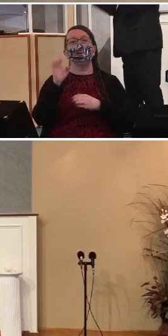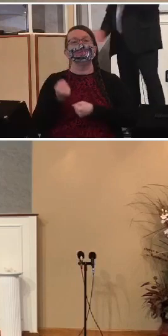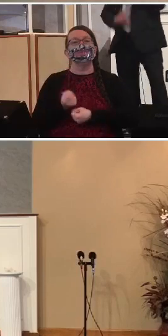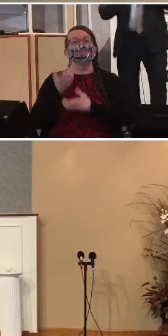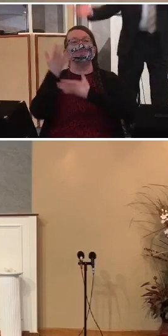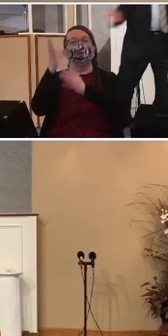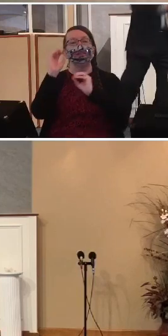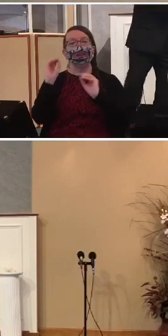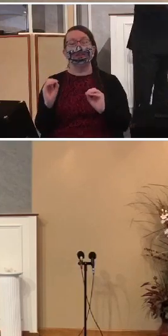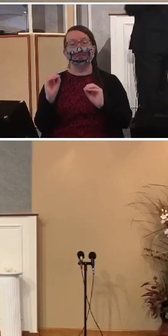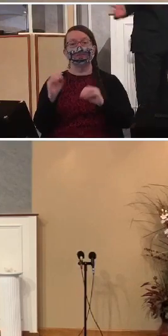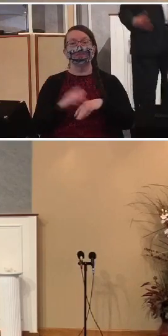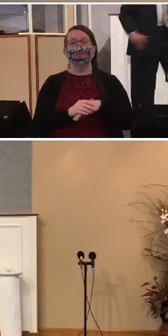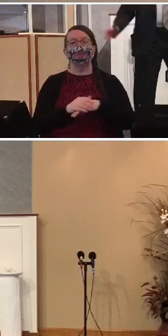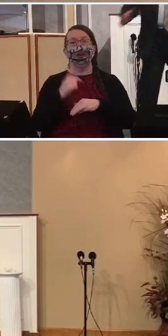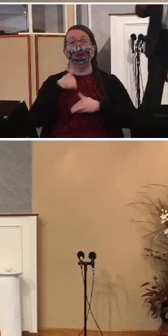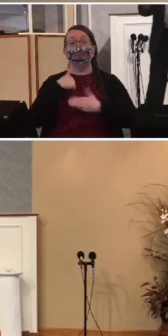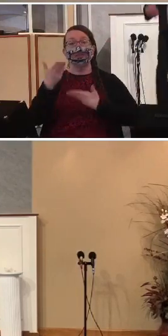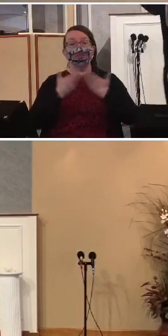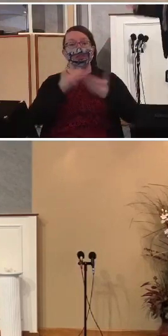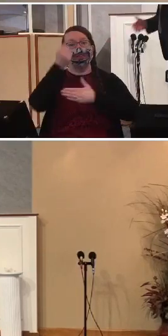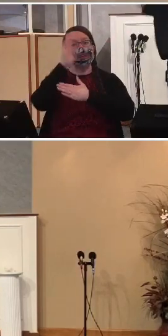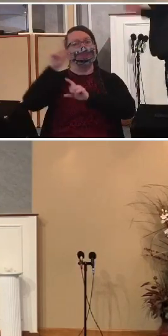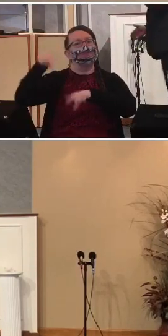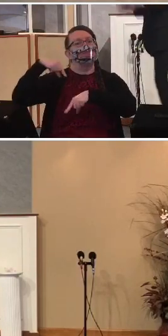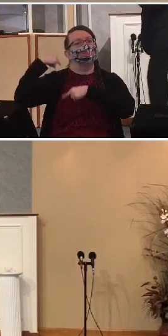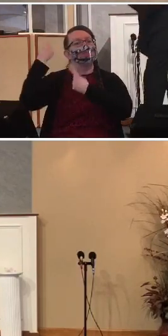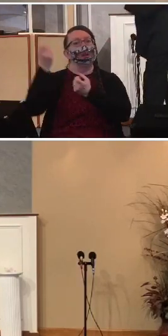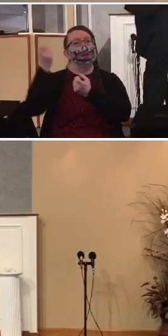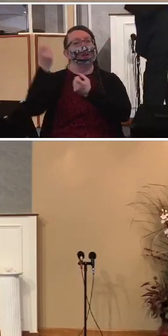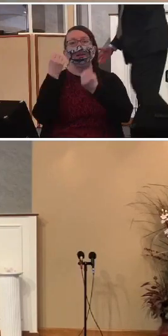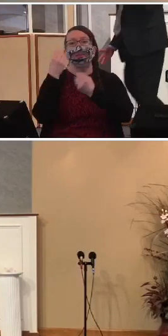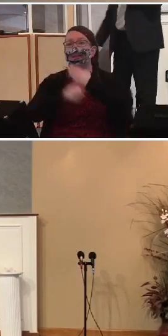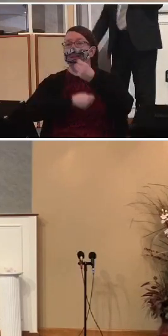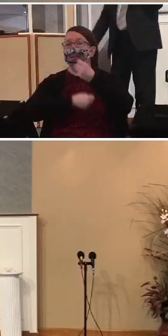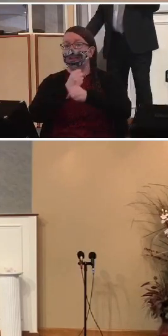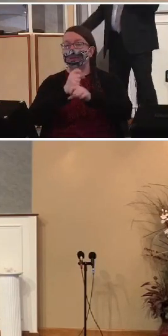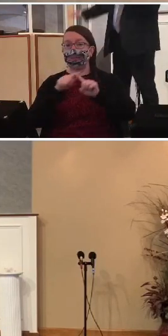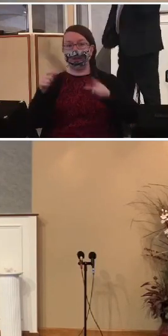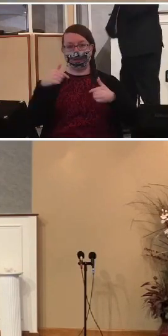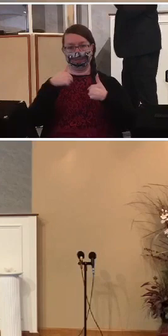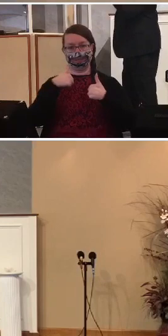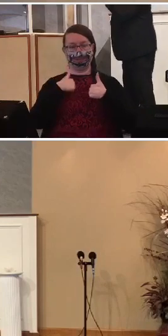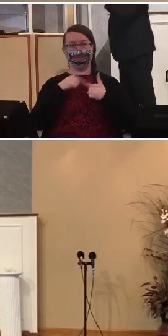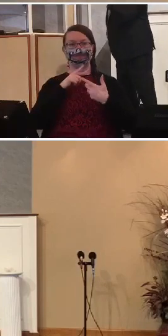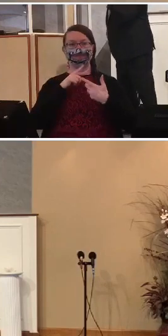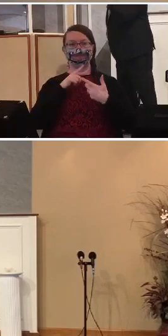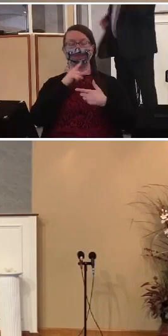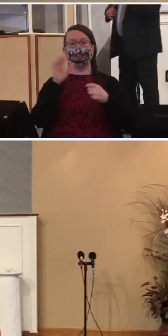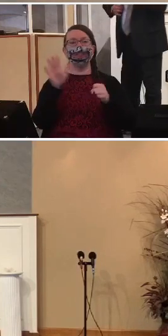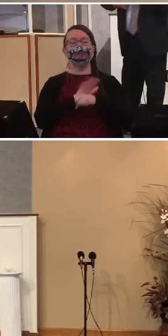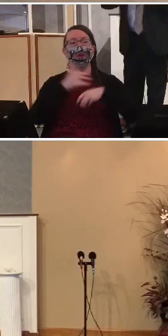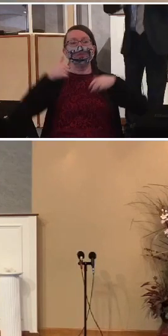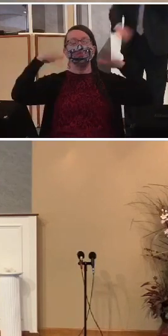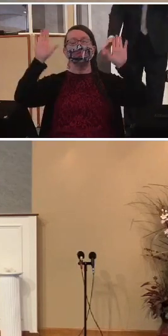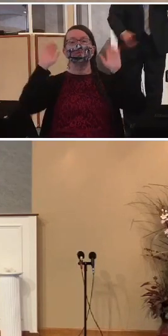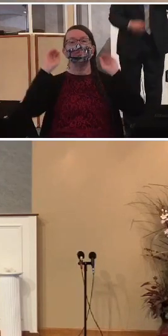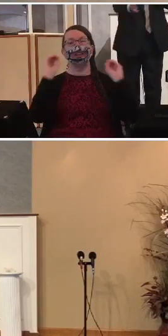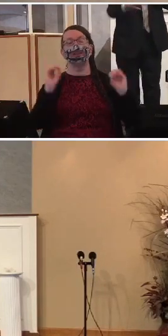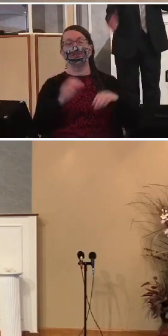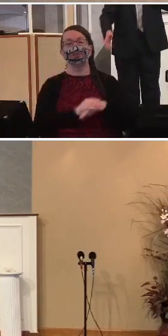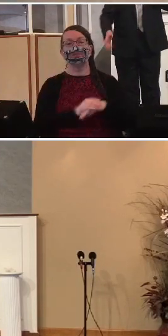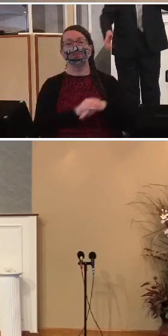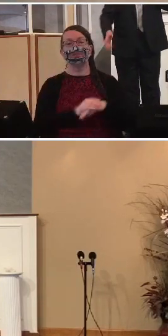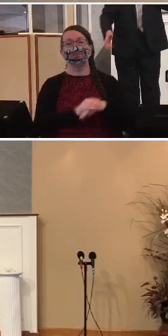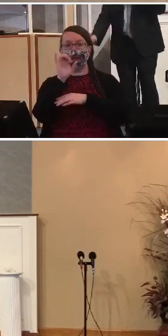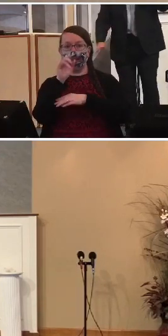hemos entendido nada? Yo he vivido para Dios todos estos años y nunca he puesto una línea de